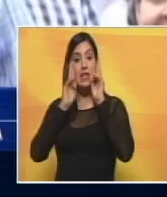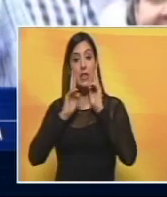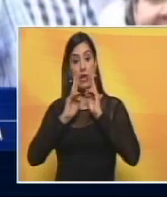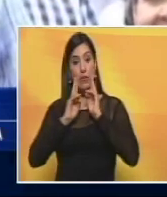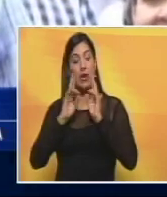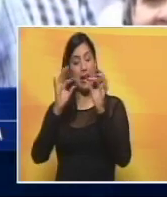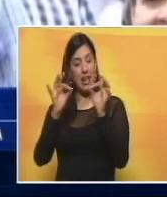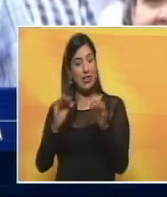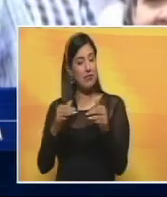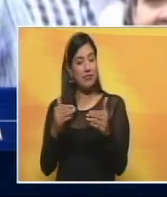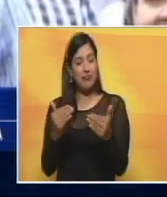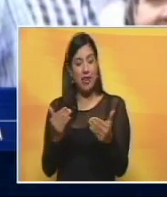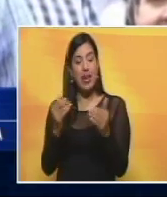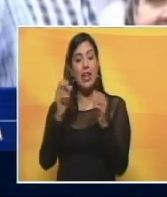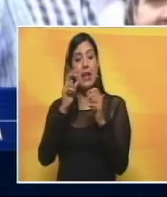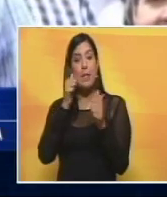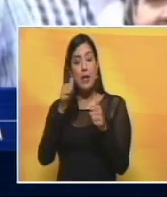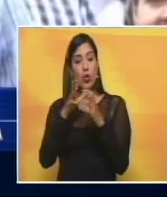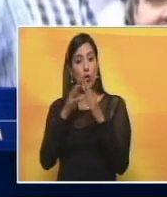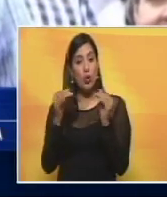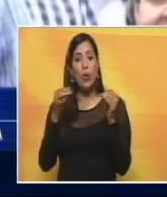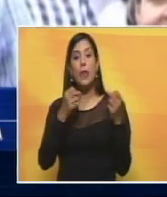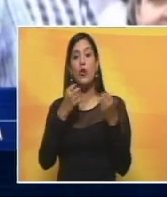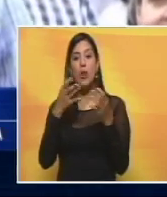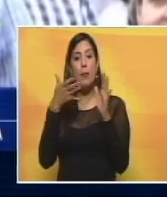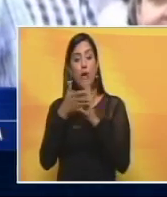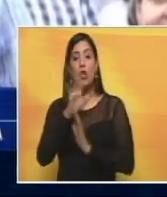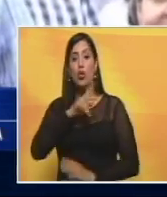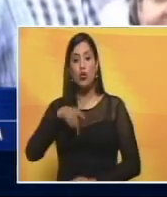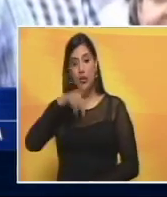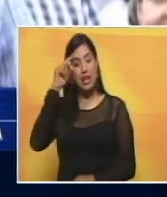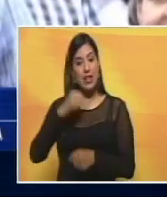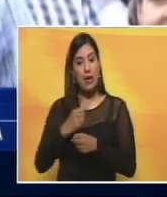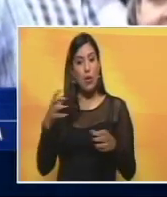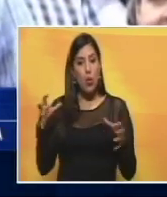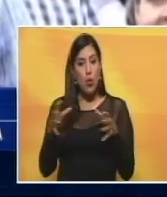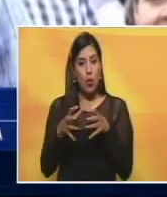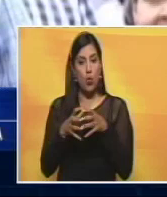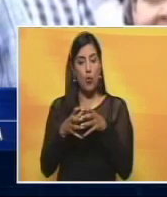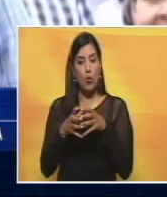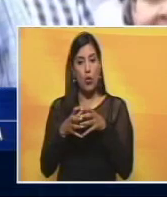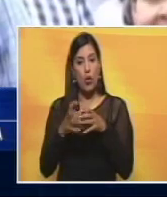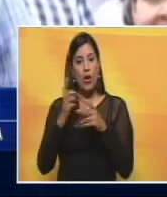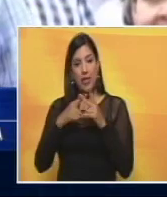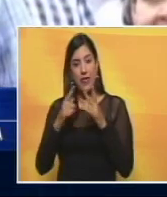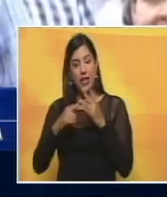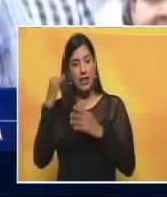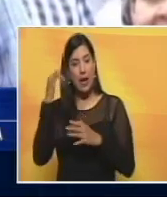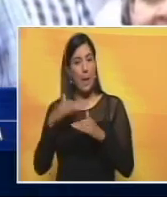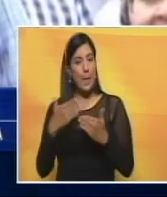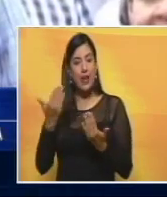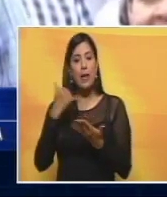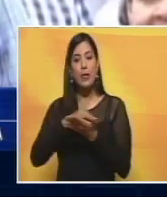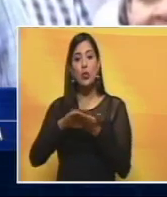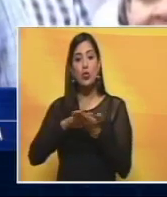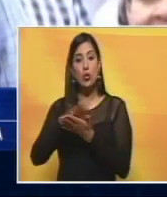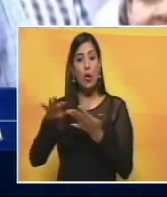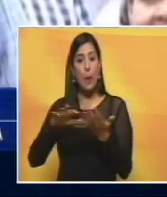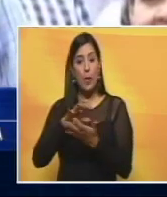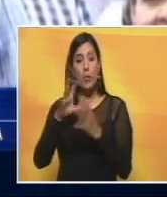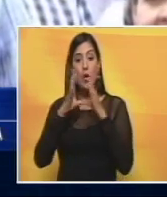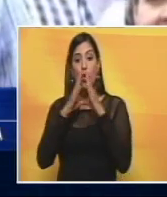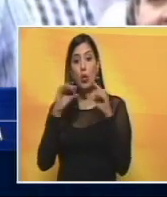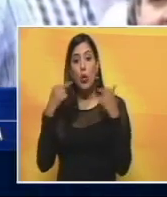transparencia, que garantiza eficiencia, que garantiza que vamos a trabajar en equipo multidisciplinario para resolver los problemas